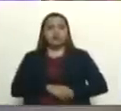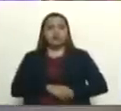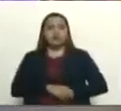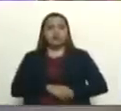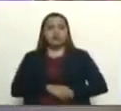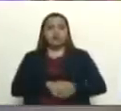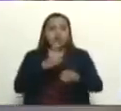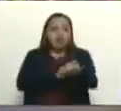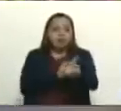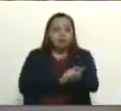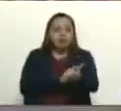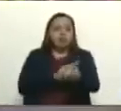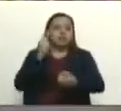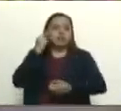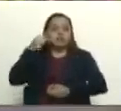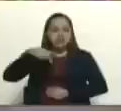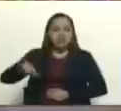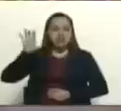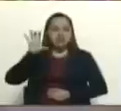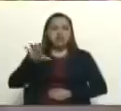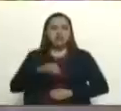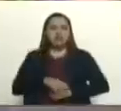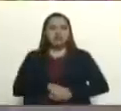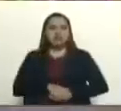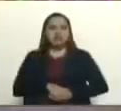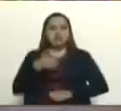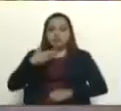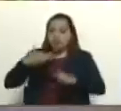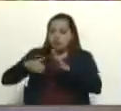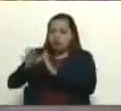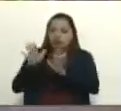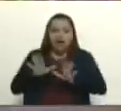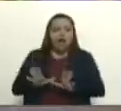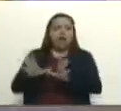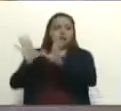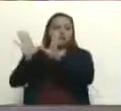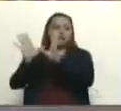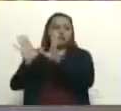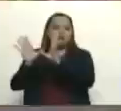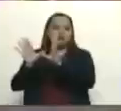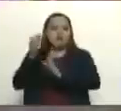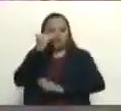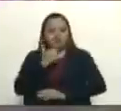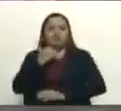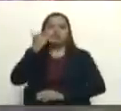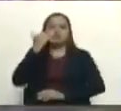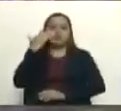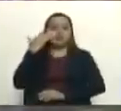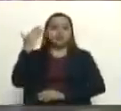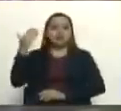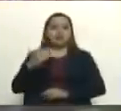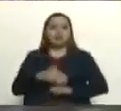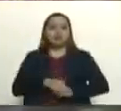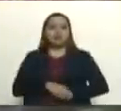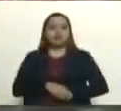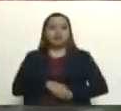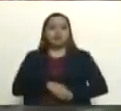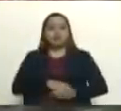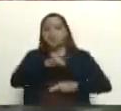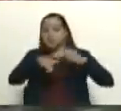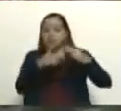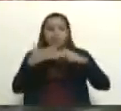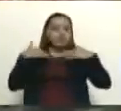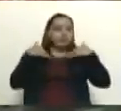hermana de esta patria, que te vas en alto, frente en alto, que nunca